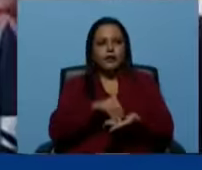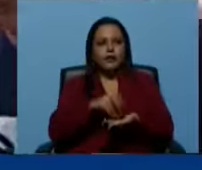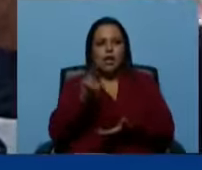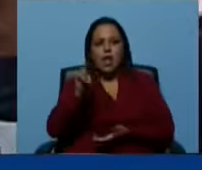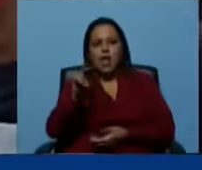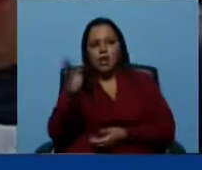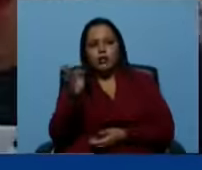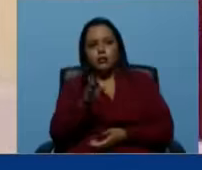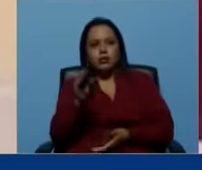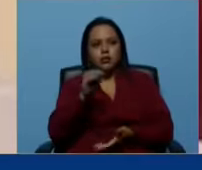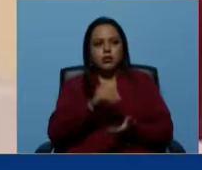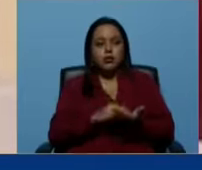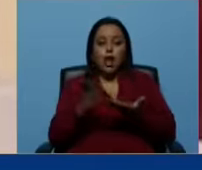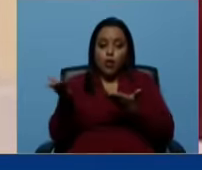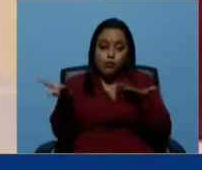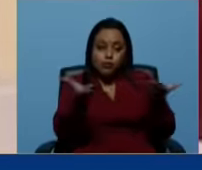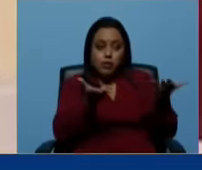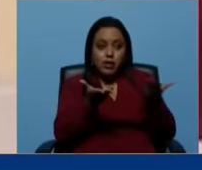a ustedes,